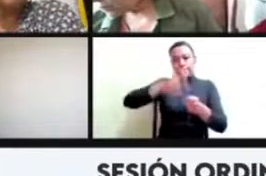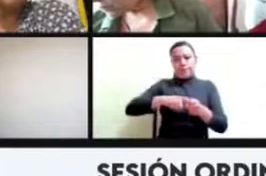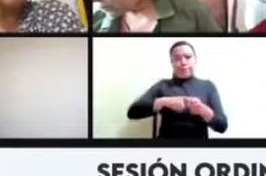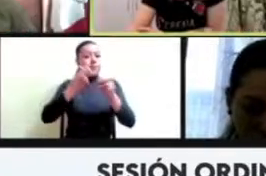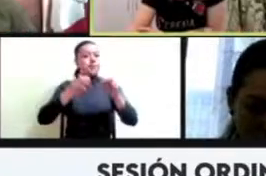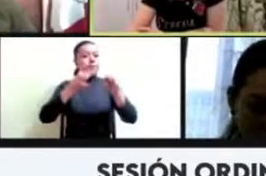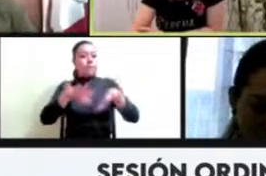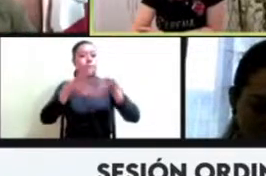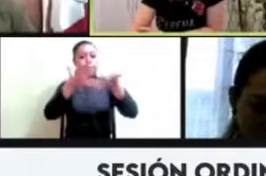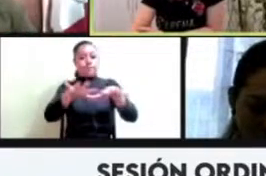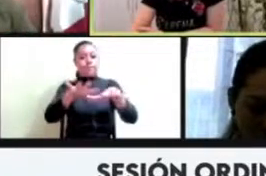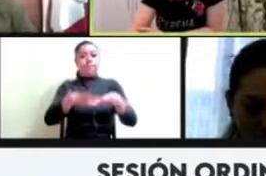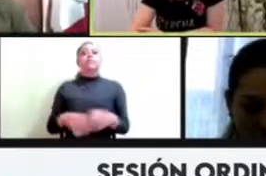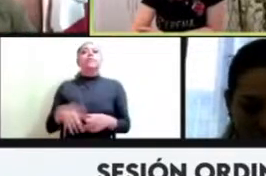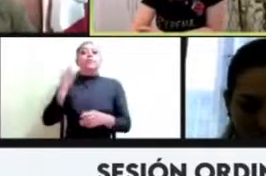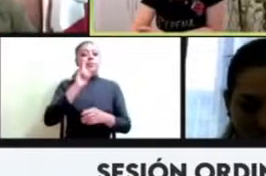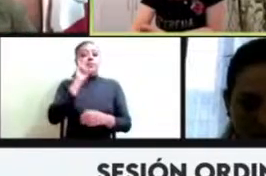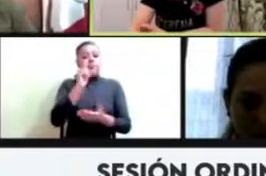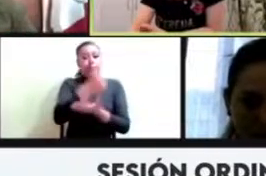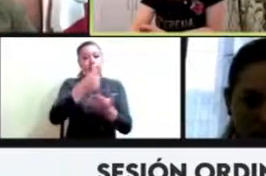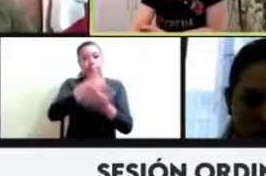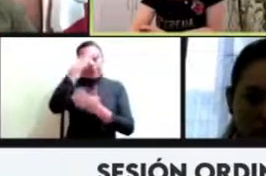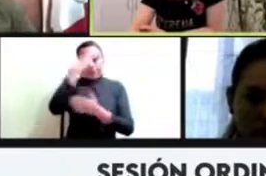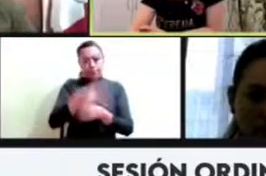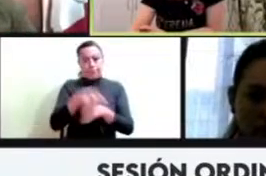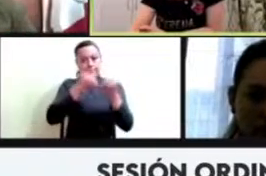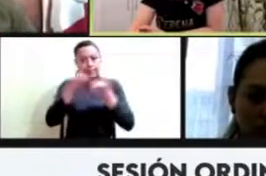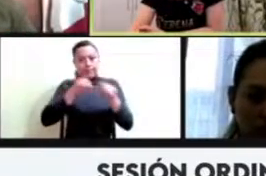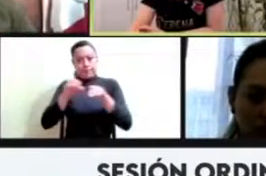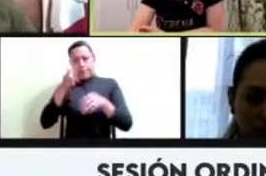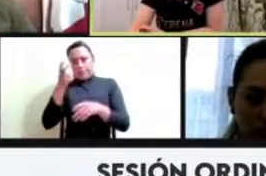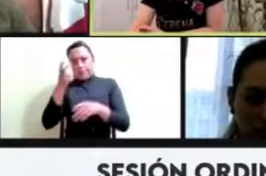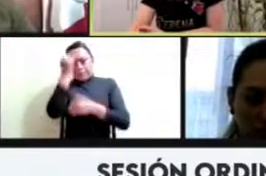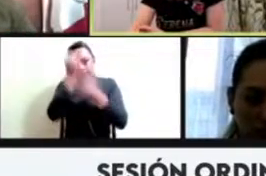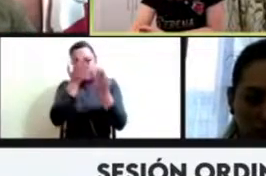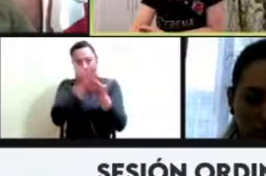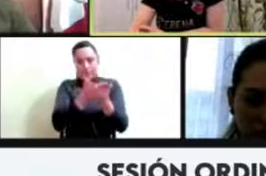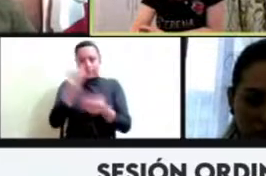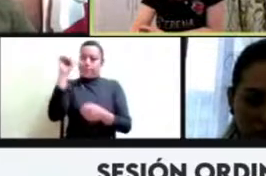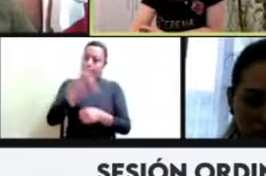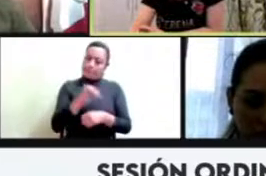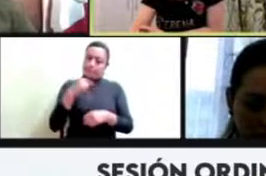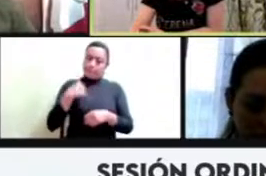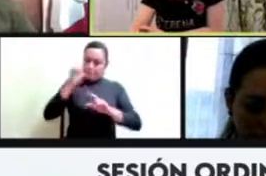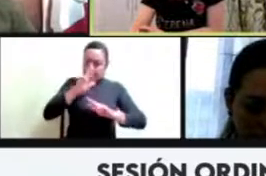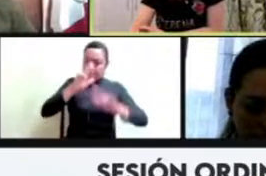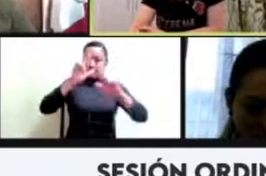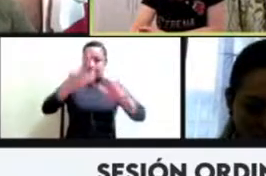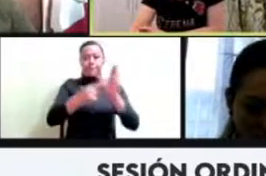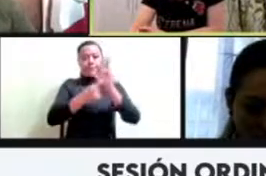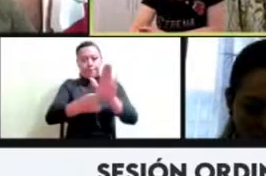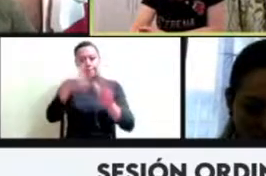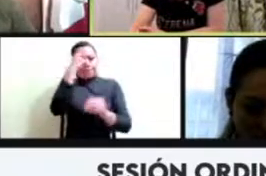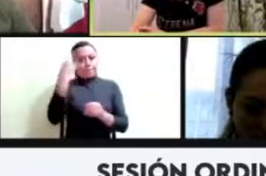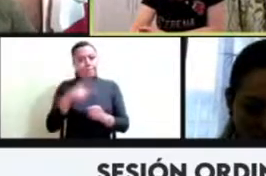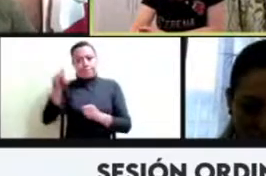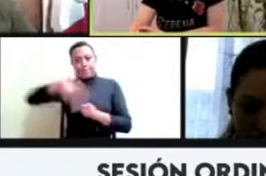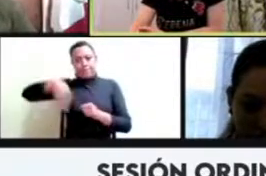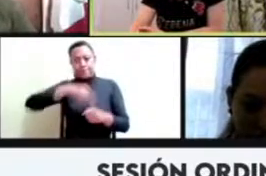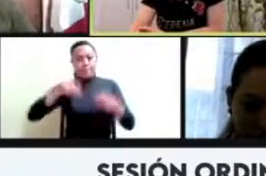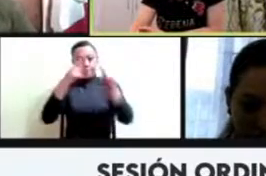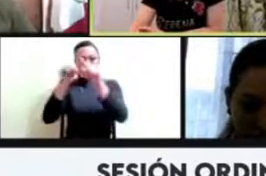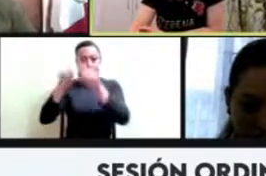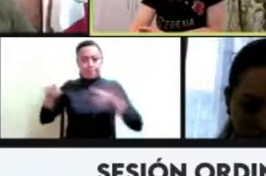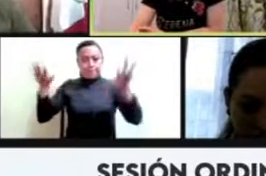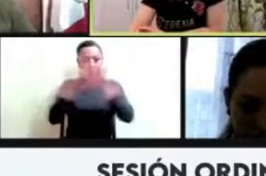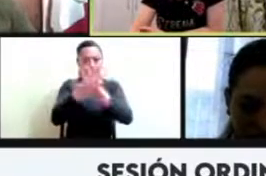este ejercicio ciudadano la iniciativa que el día de hoy me honro en presentar para que a través de diversas reformas a la Ley de